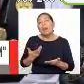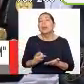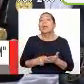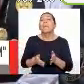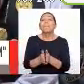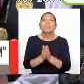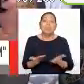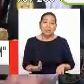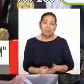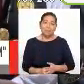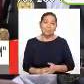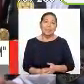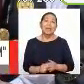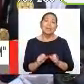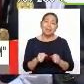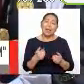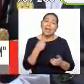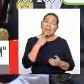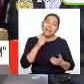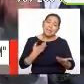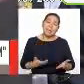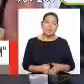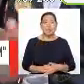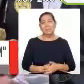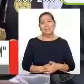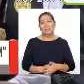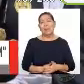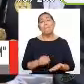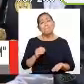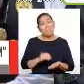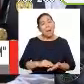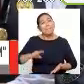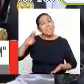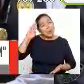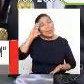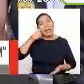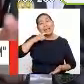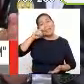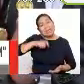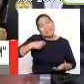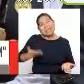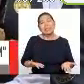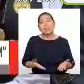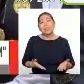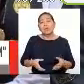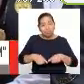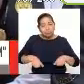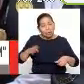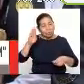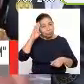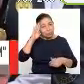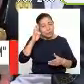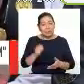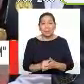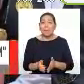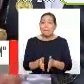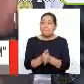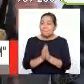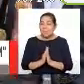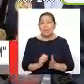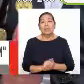que piden, efectivamente, es más policías. Piden comisarías,